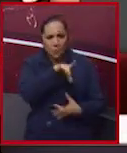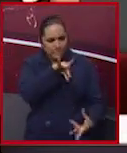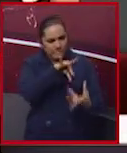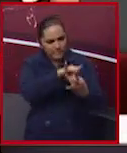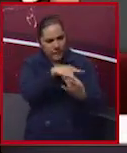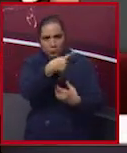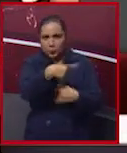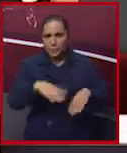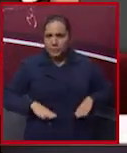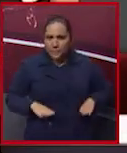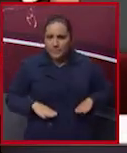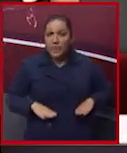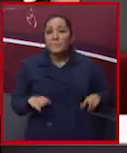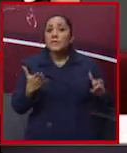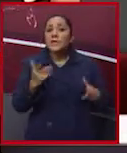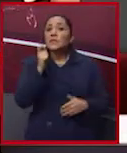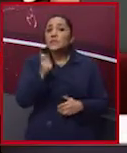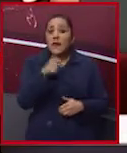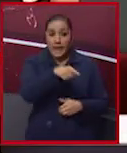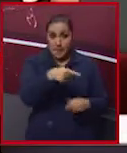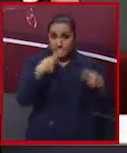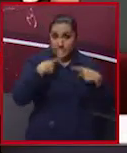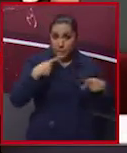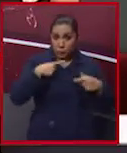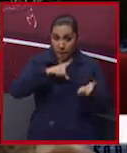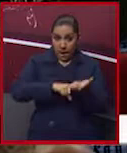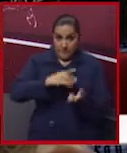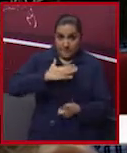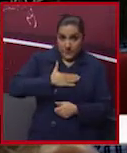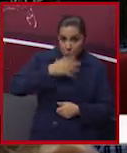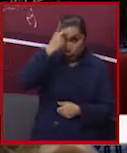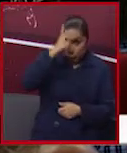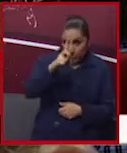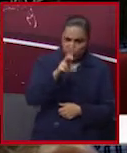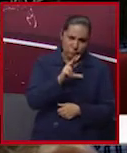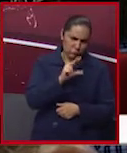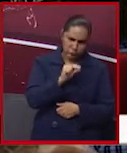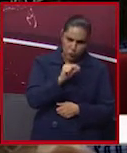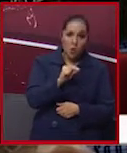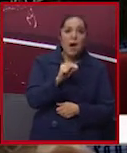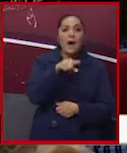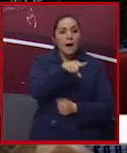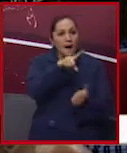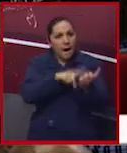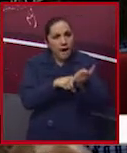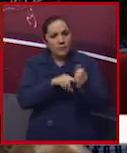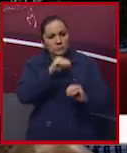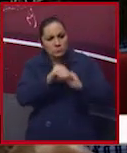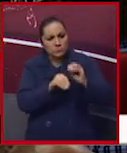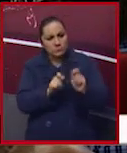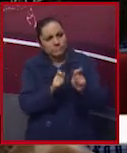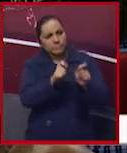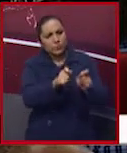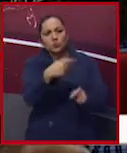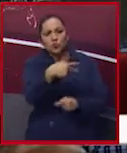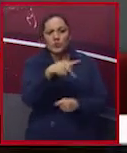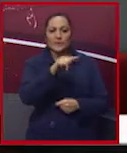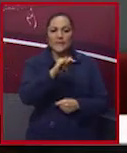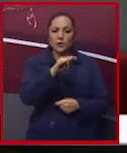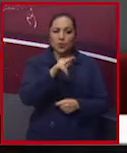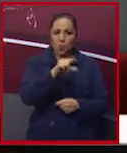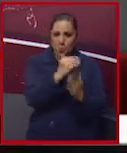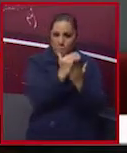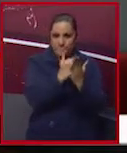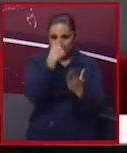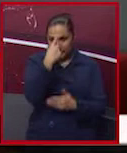se acepta que estas personas tienen propiedad, pero a la vez tampoco se reconoce que tengan títulos de propiedad. Lo